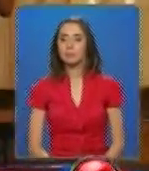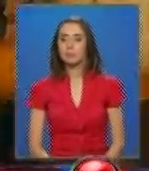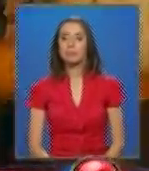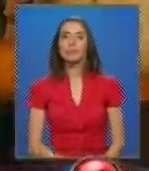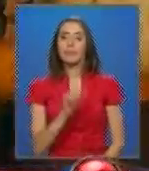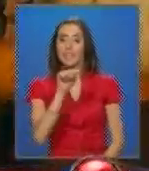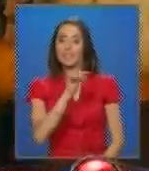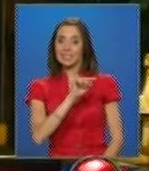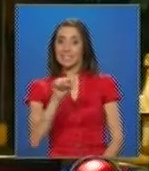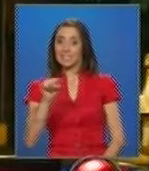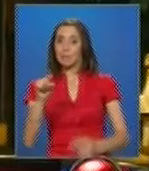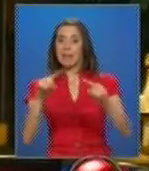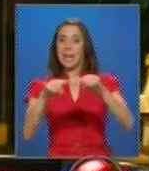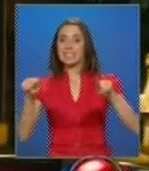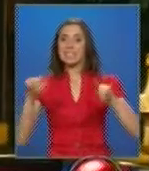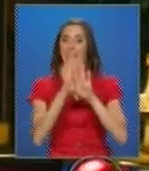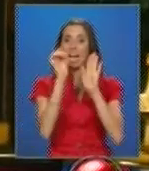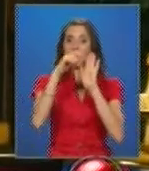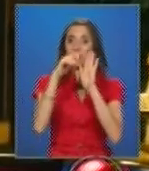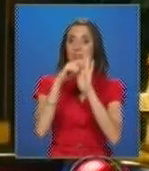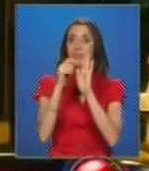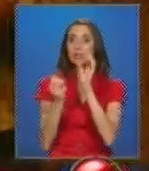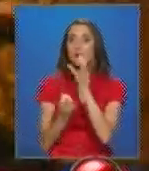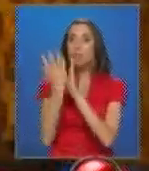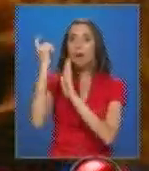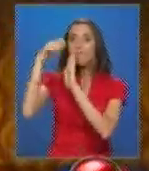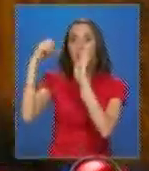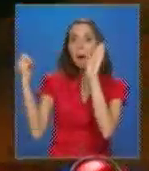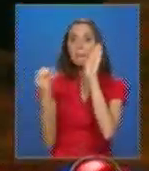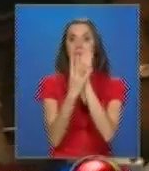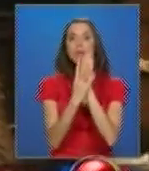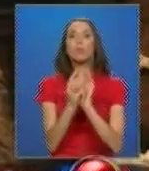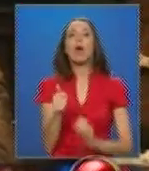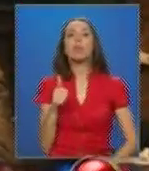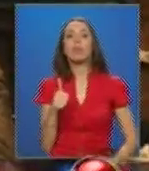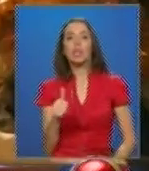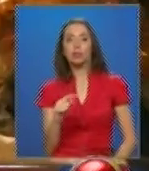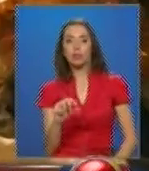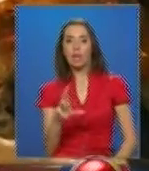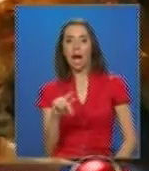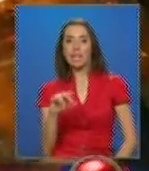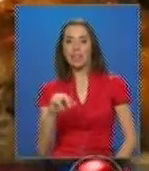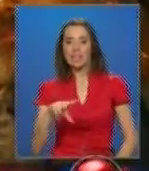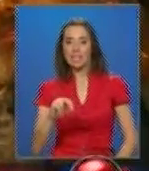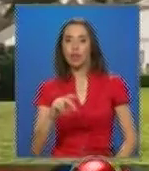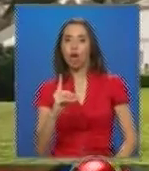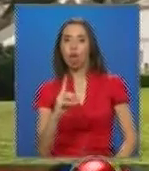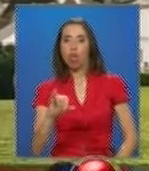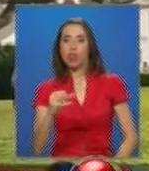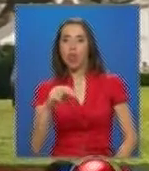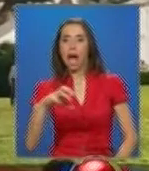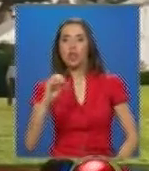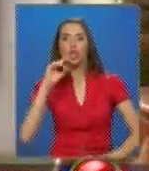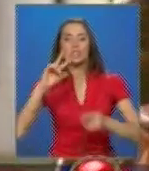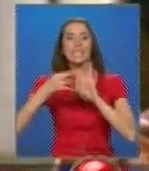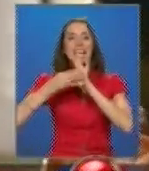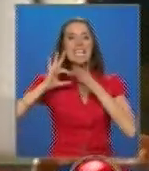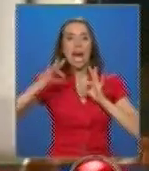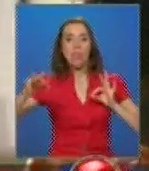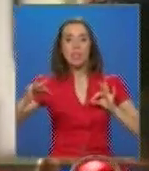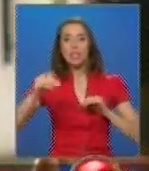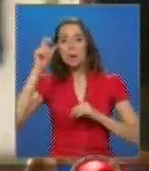Esta semana, las salas reciben la esperada nueva película de Quentin Tarantino, Django sin cadenas, la historia de